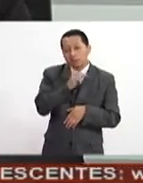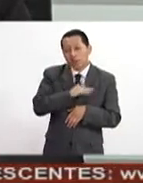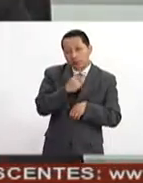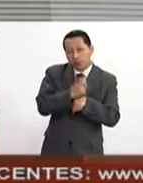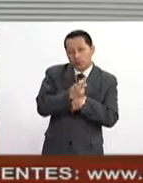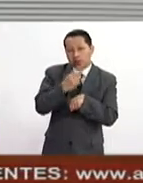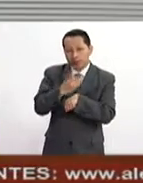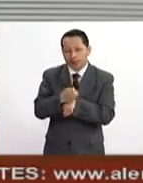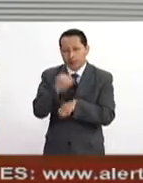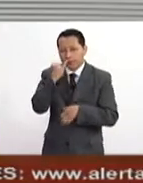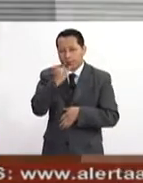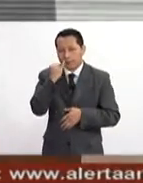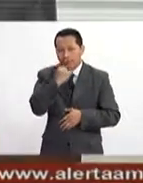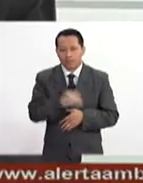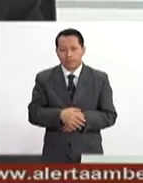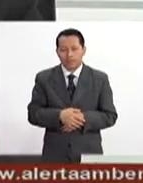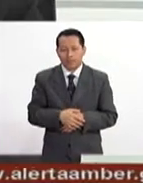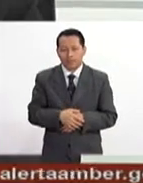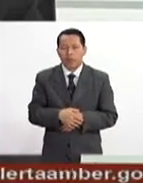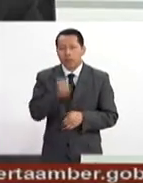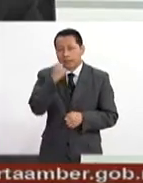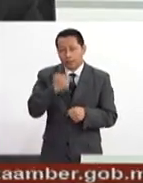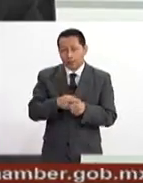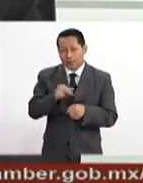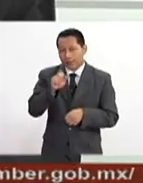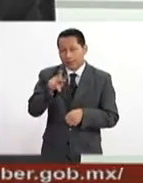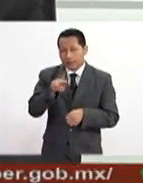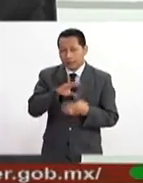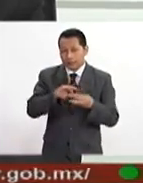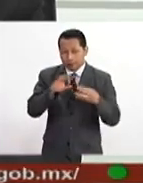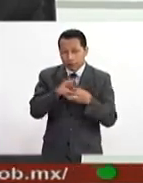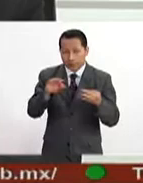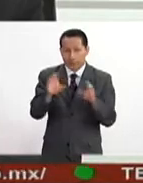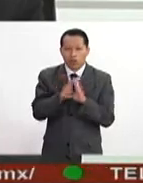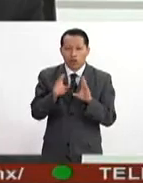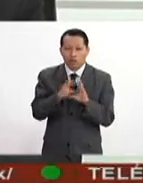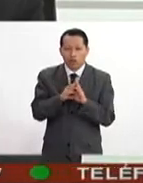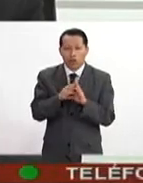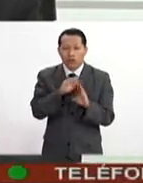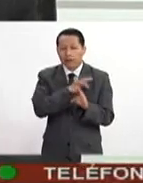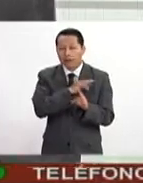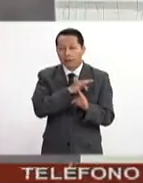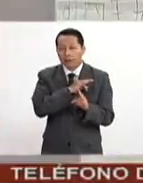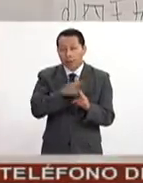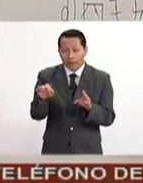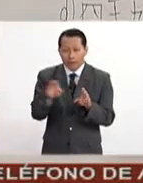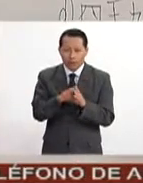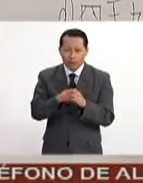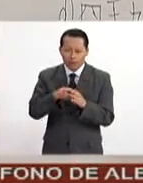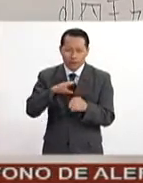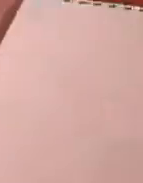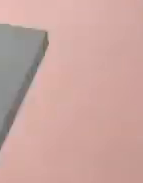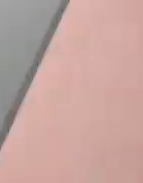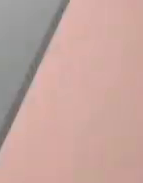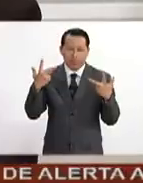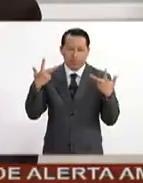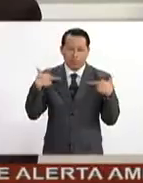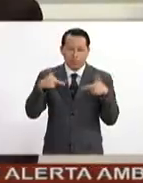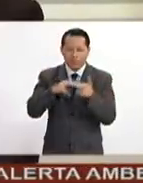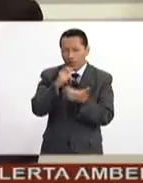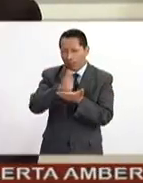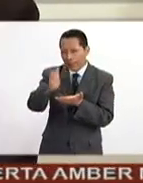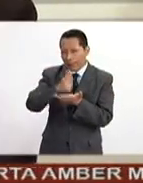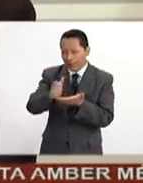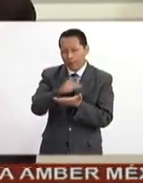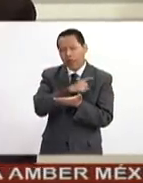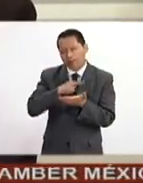lengua. El secretario Nuño habló sobre la importancia de la depuración en la nómina magisterial.